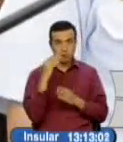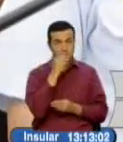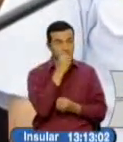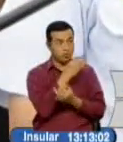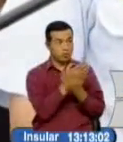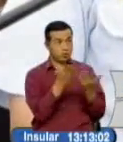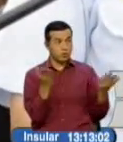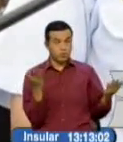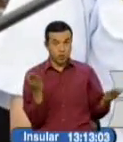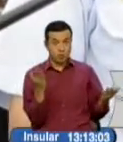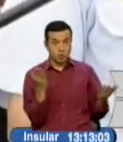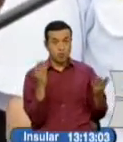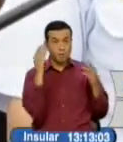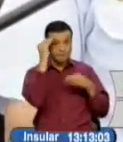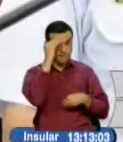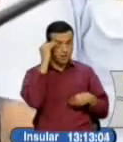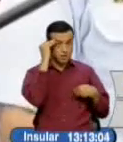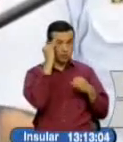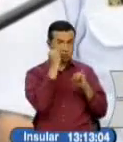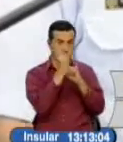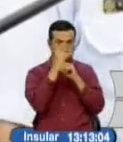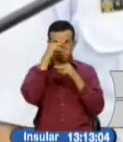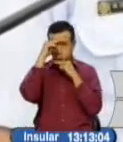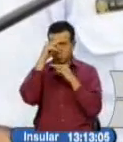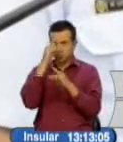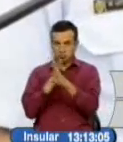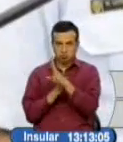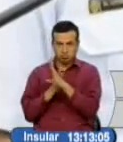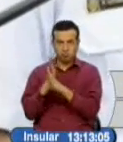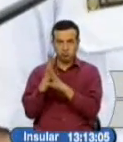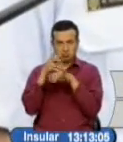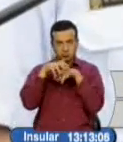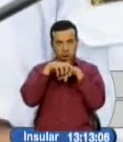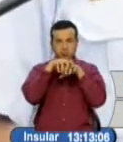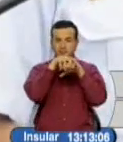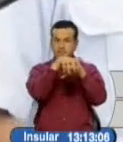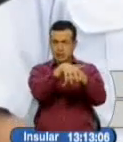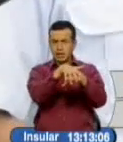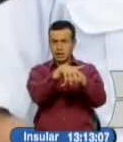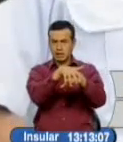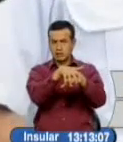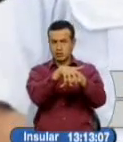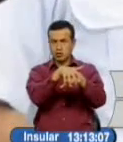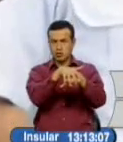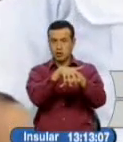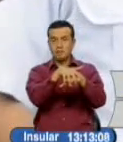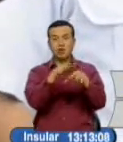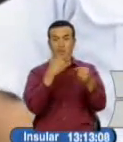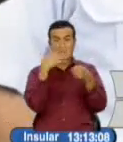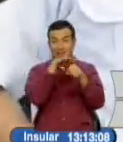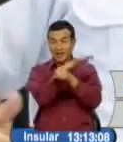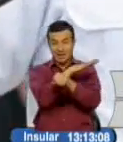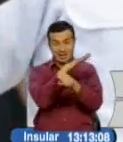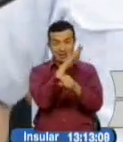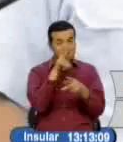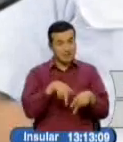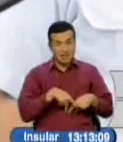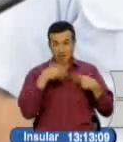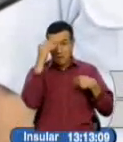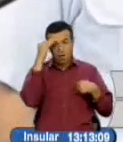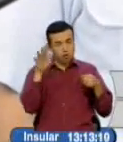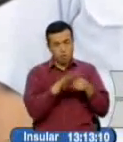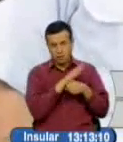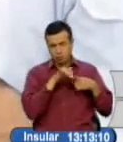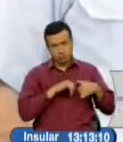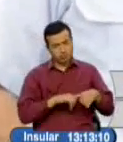los valores institucionales de honor, lealtad, integridad son para toda la vida y deben ser